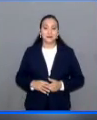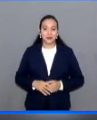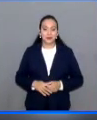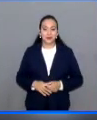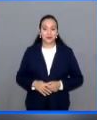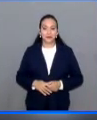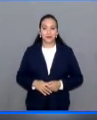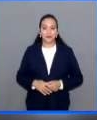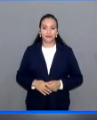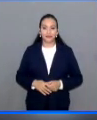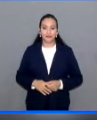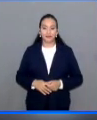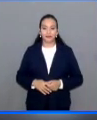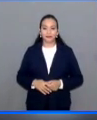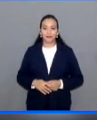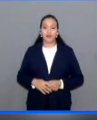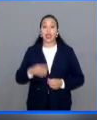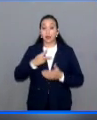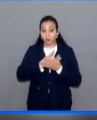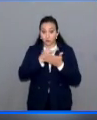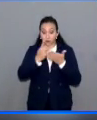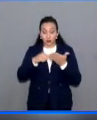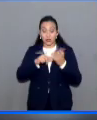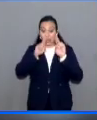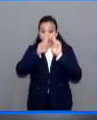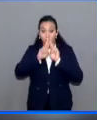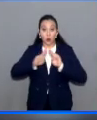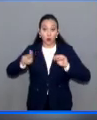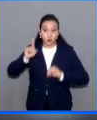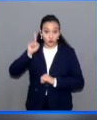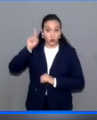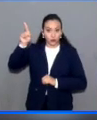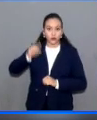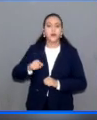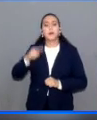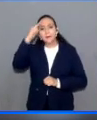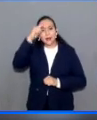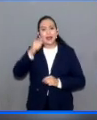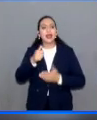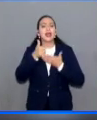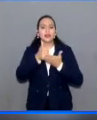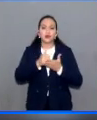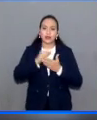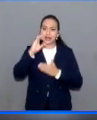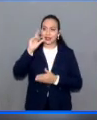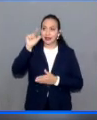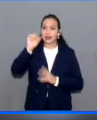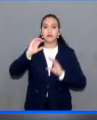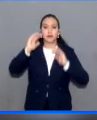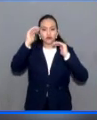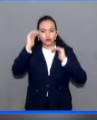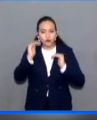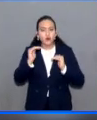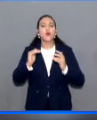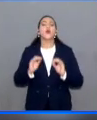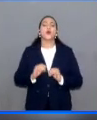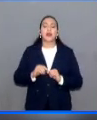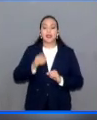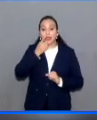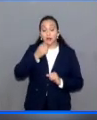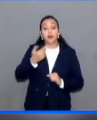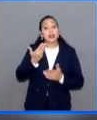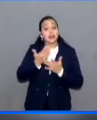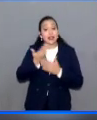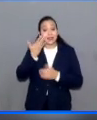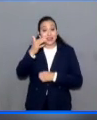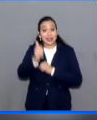El programa de la ONU de Medio Ambiente de 2021 nos dijo que nos quedan solamente 10 años para hacer las